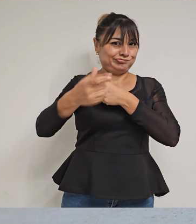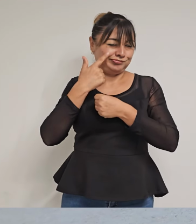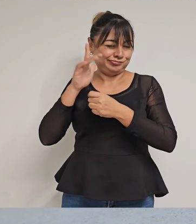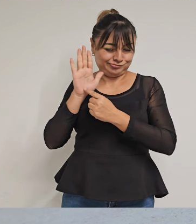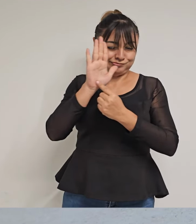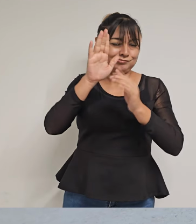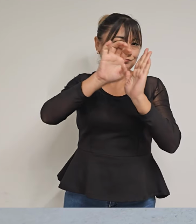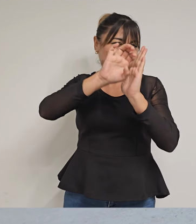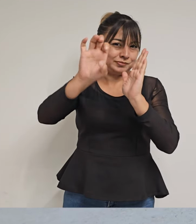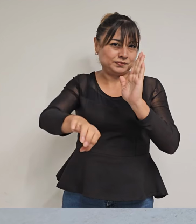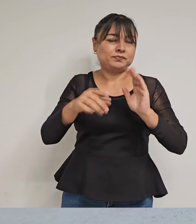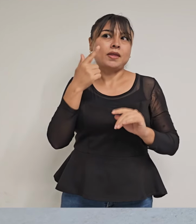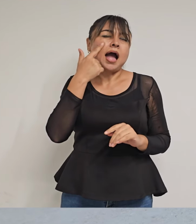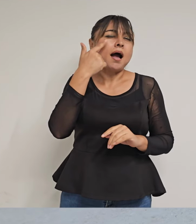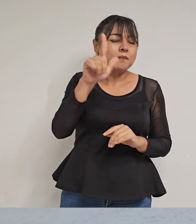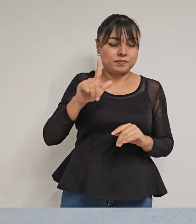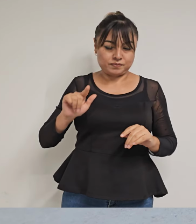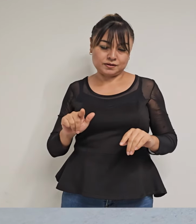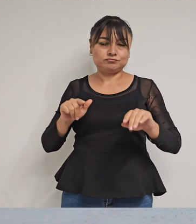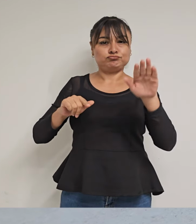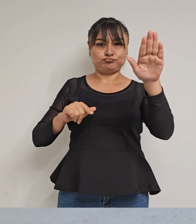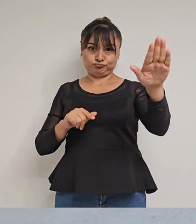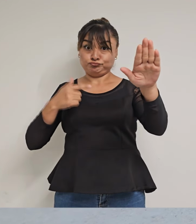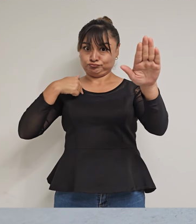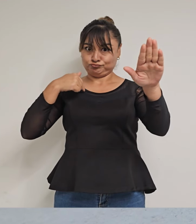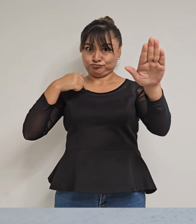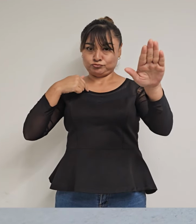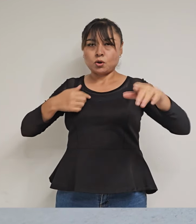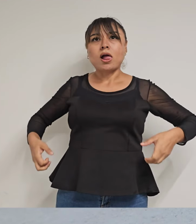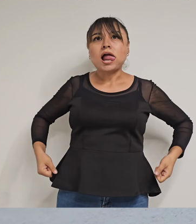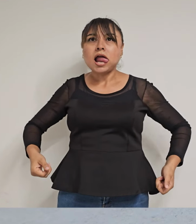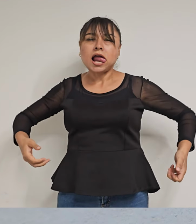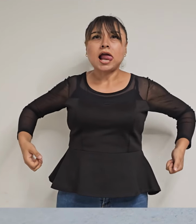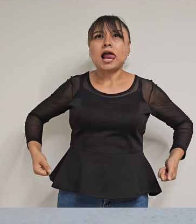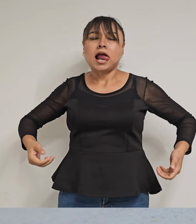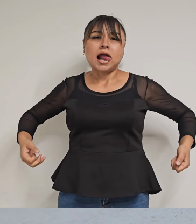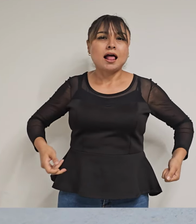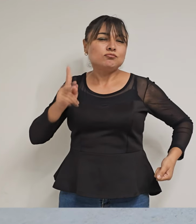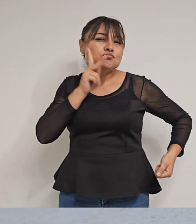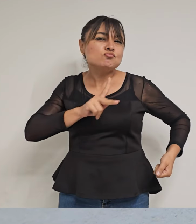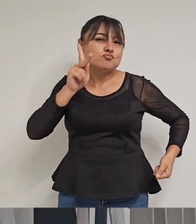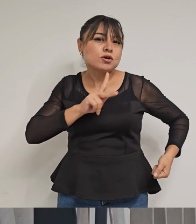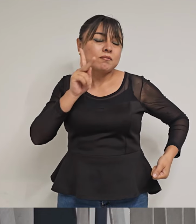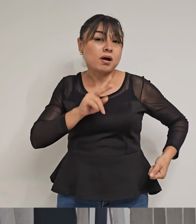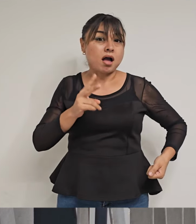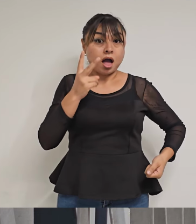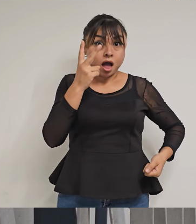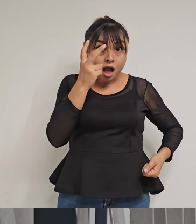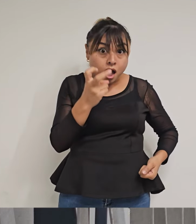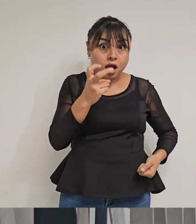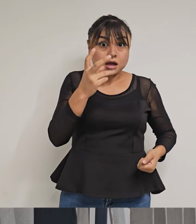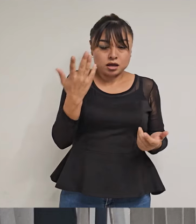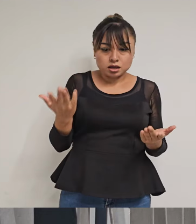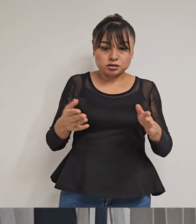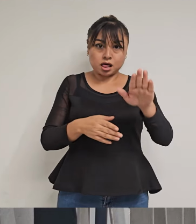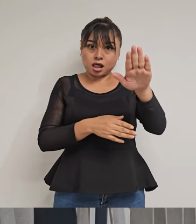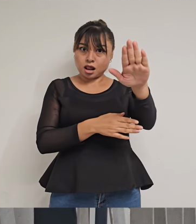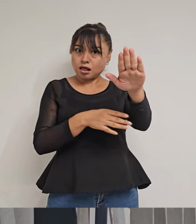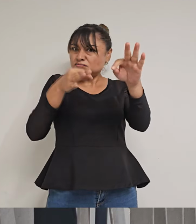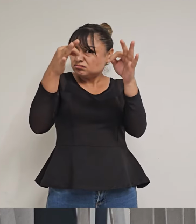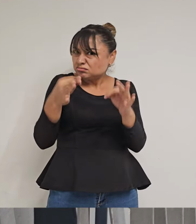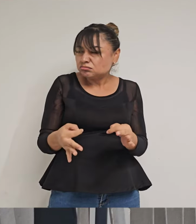la rampa utilizando silla de ruedas. Y mientras subo, quiero decirte que esto de la accesibilidad universal no es un capricho, ni es algo que tenemos que hacer solo